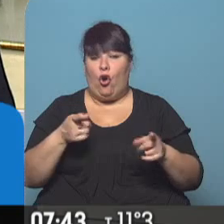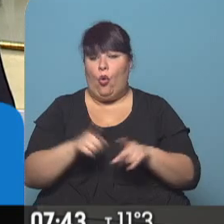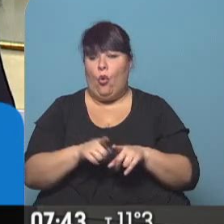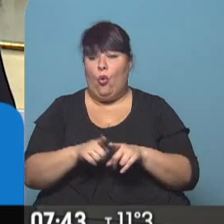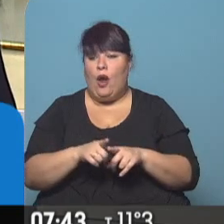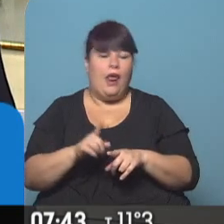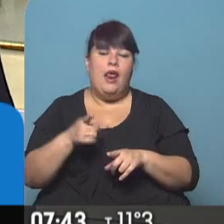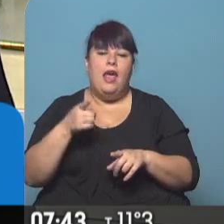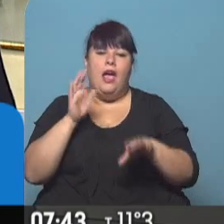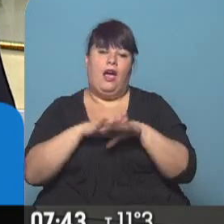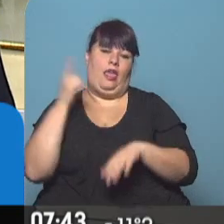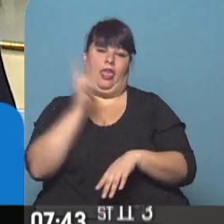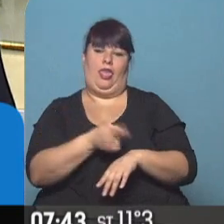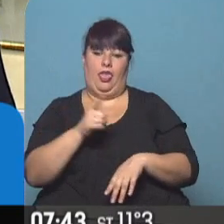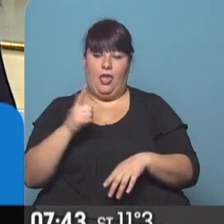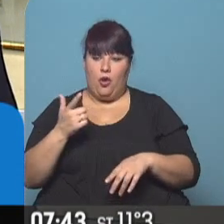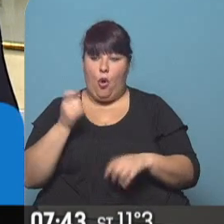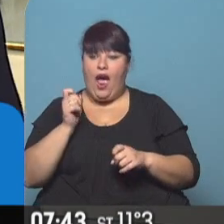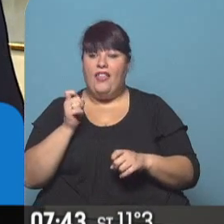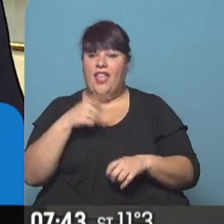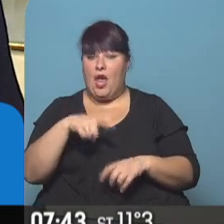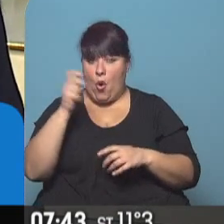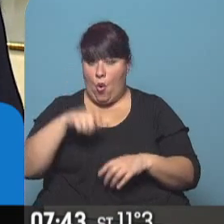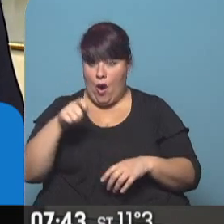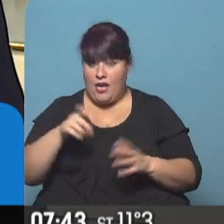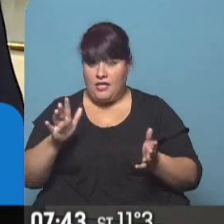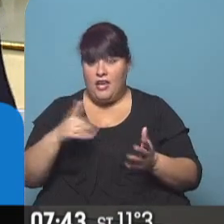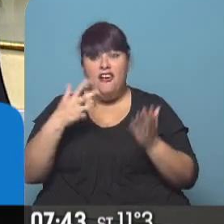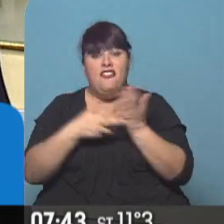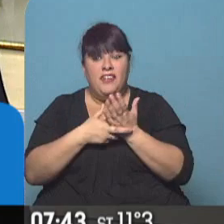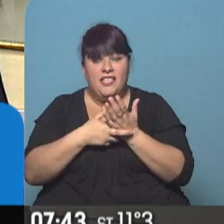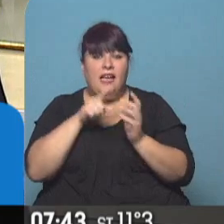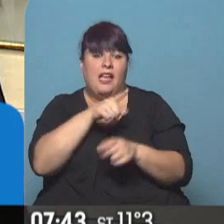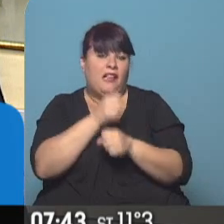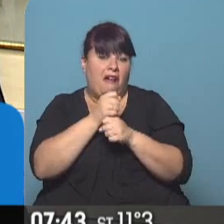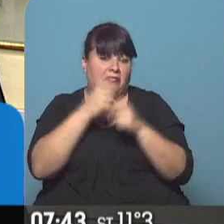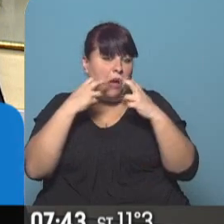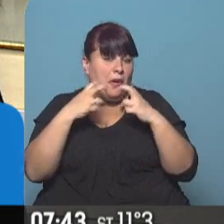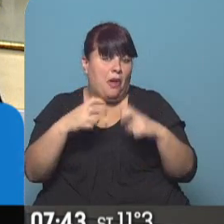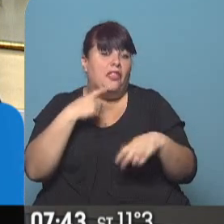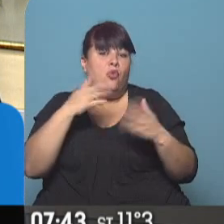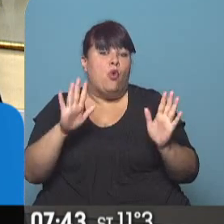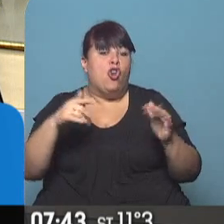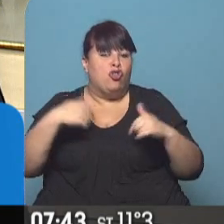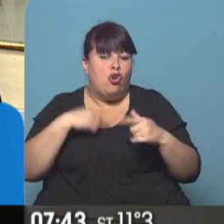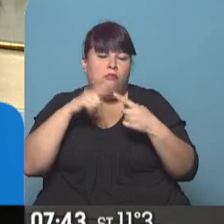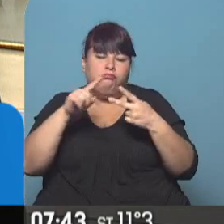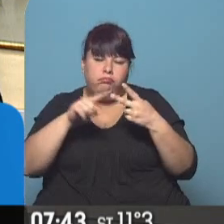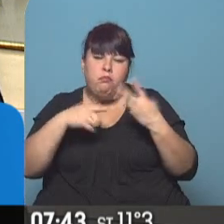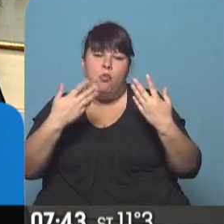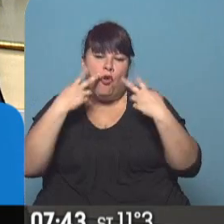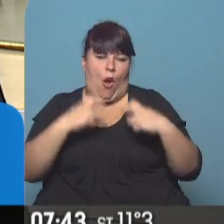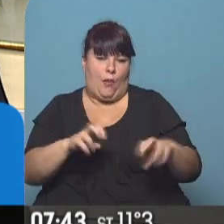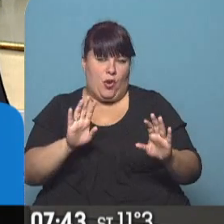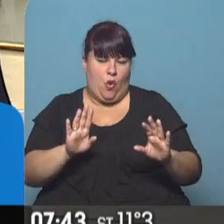y hay una acusación de parte del juez o sea hay un fiscal que está haciendo su trabajo que está diciendo bueno yo tengo indicios como para que se